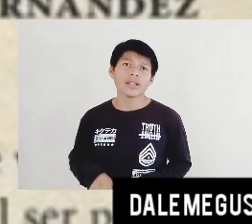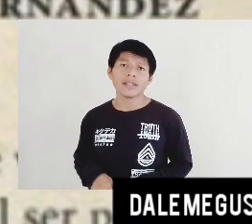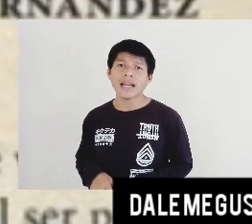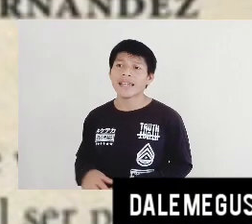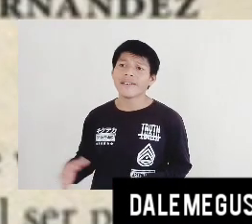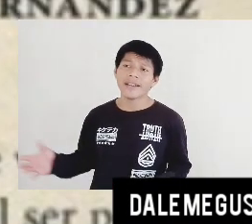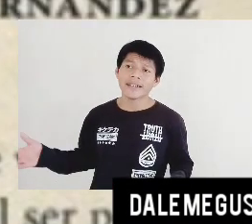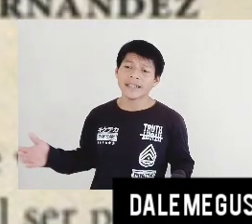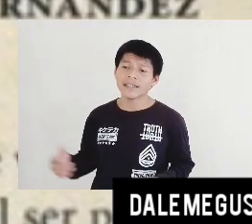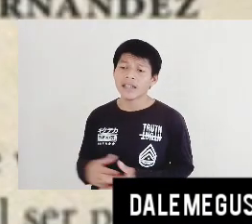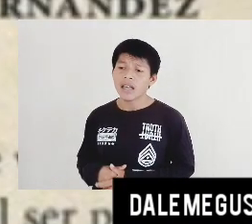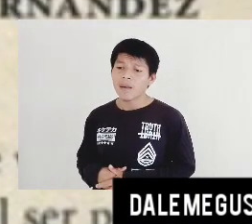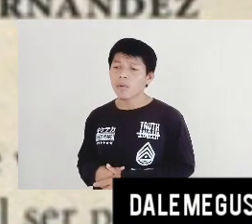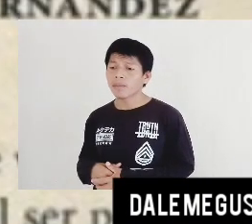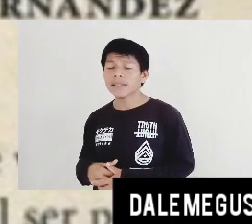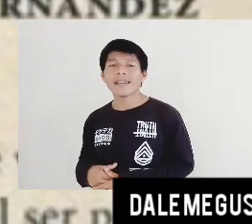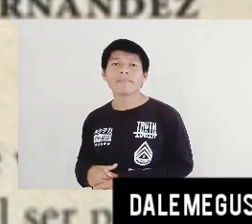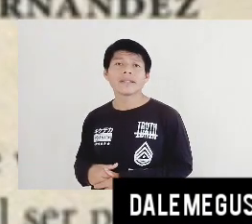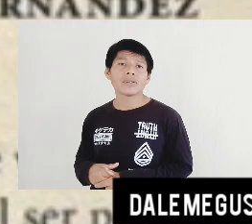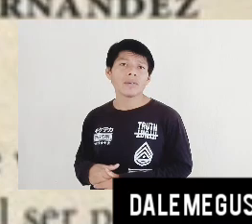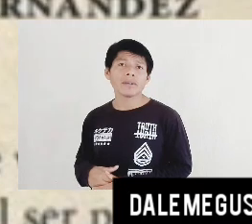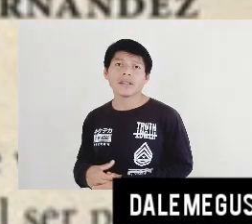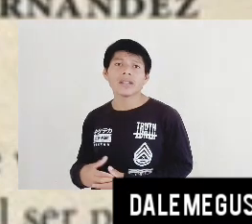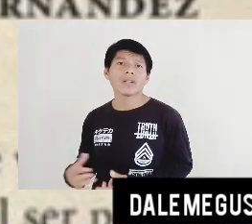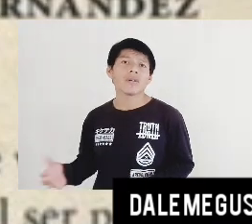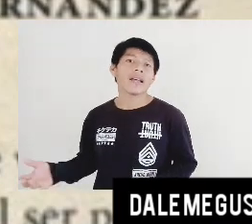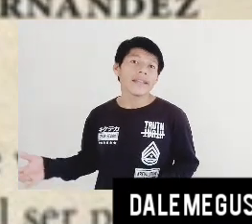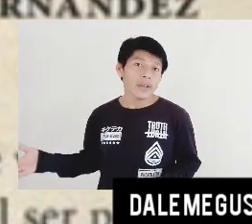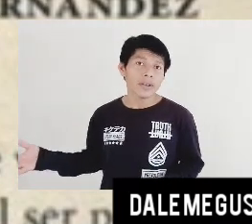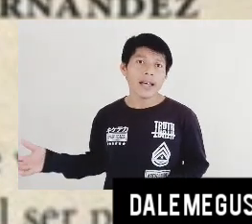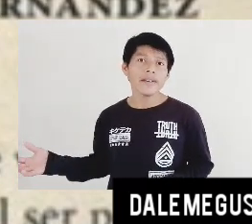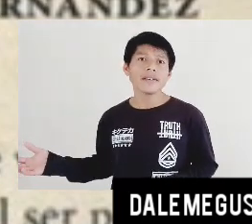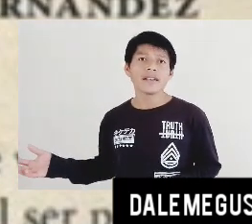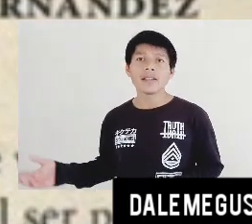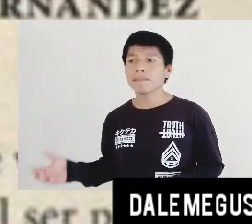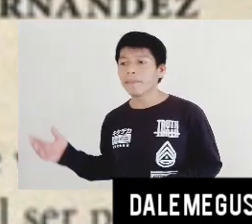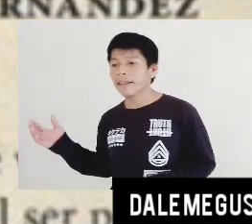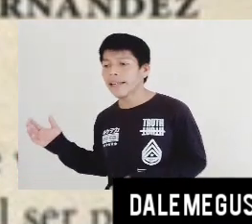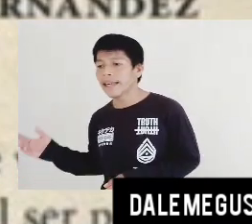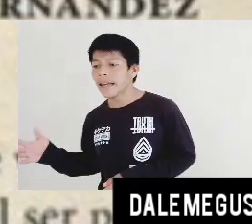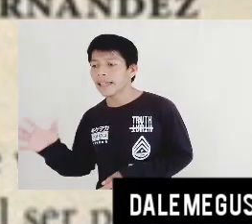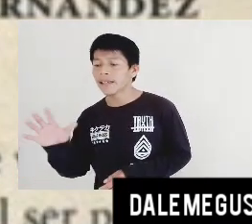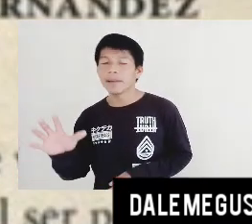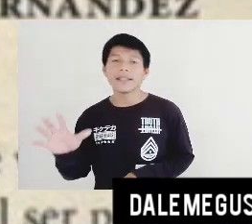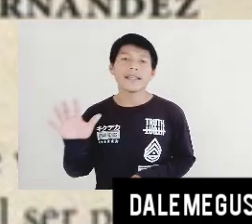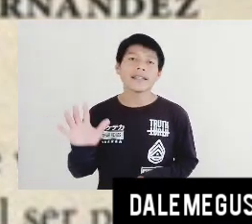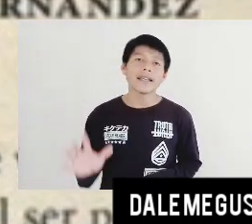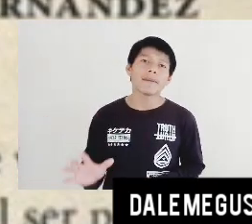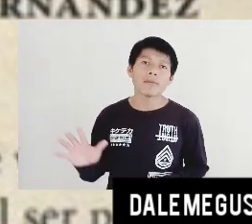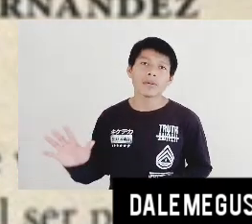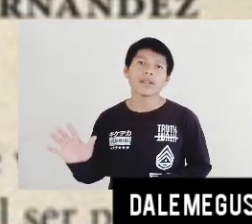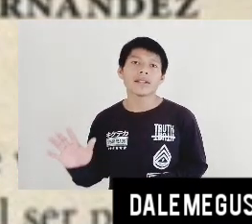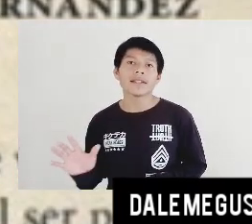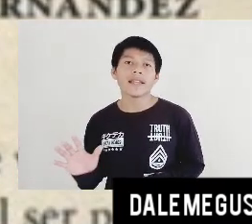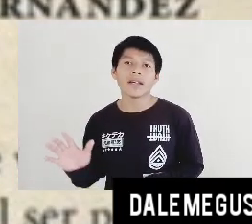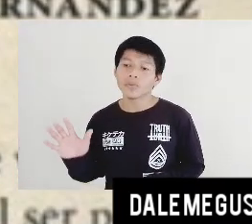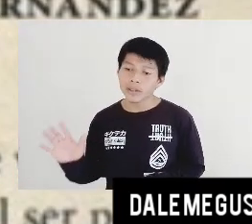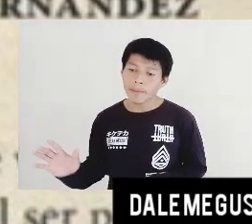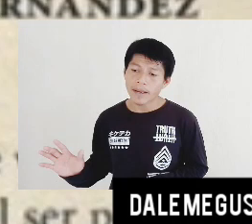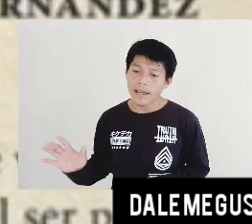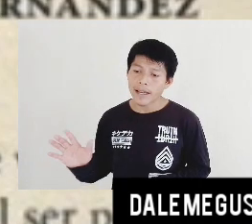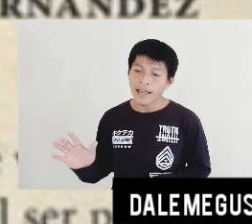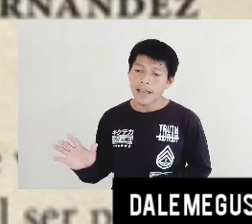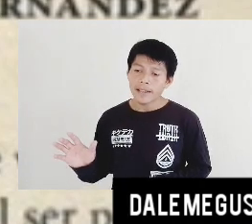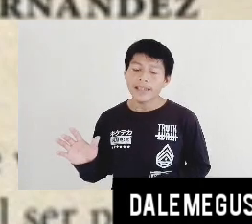y yo se los decía, Anabel Hernández, por más que investigó al presidente, no le ha hallado nada. Simplemente ella se mete en el tema cuando se trata de